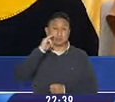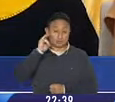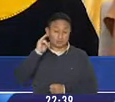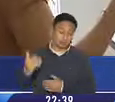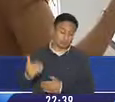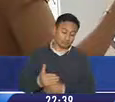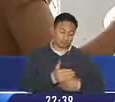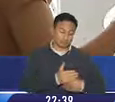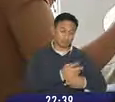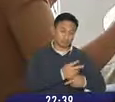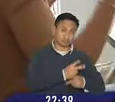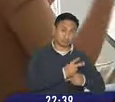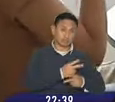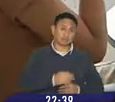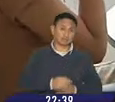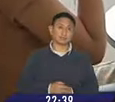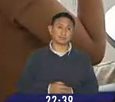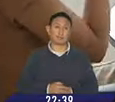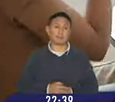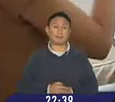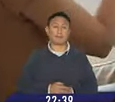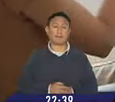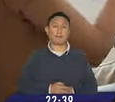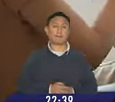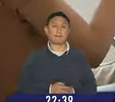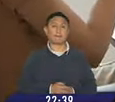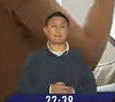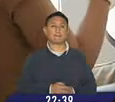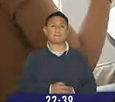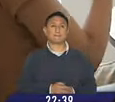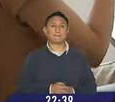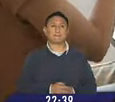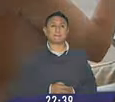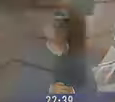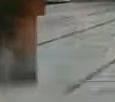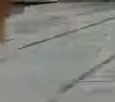niños. Informó José Morales.